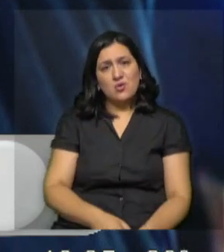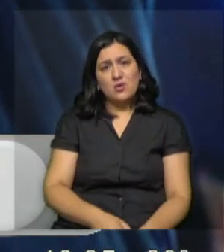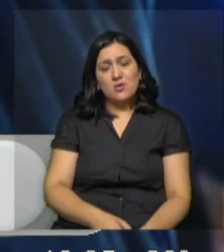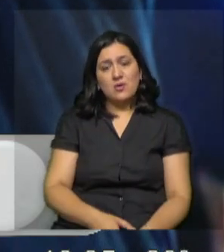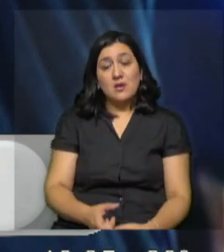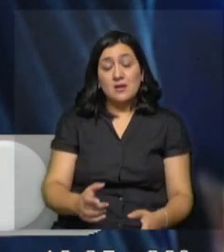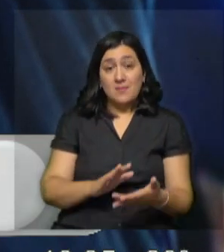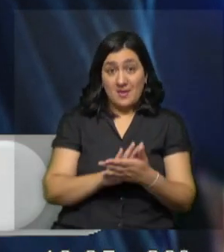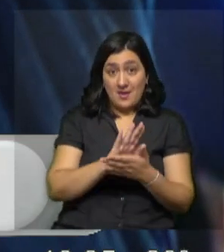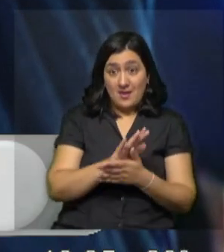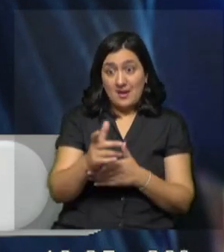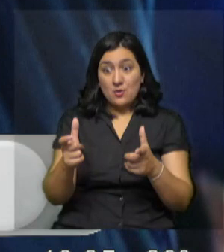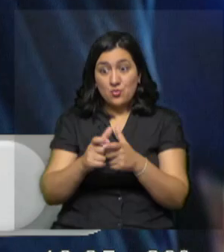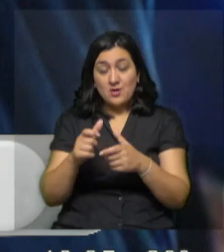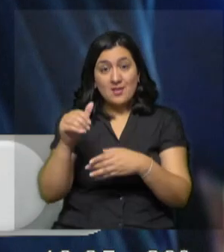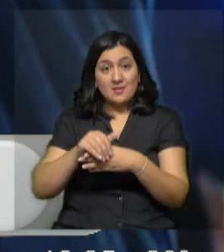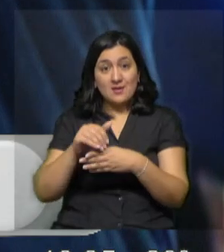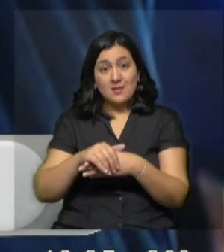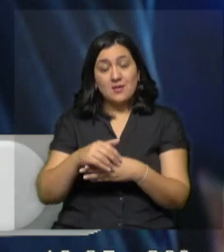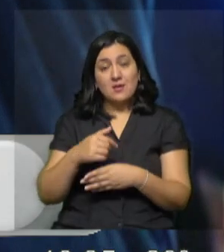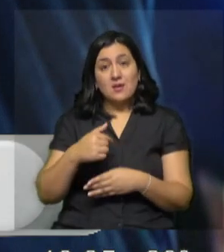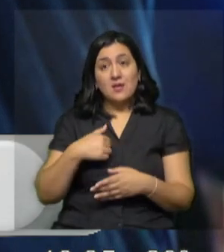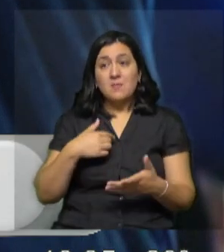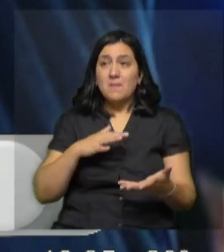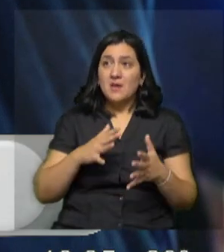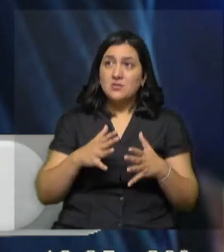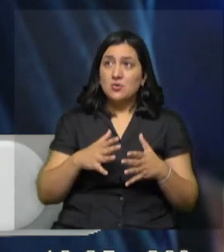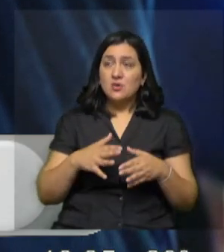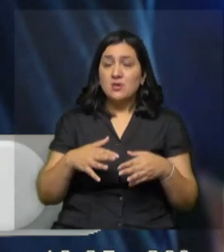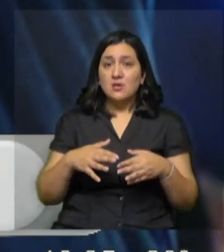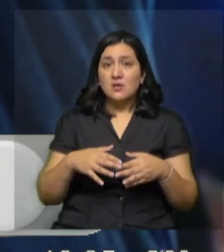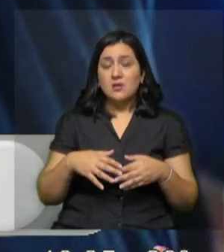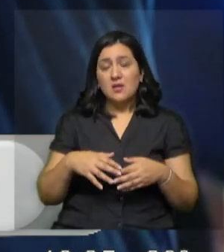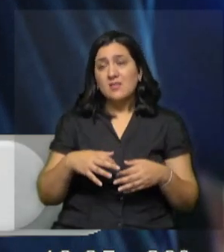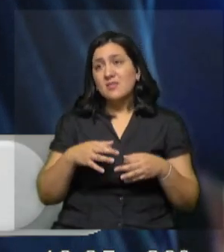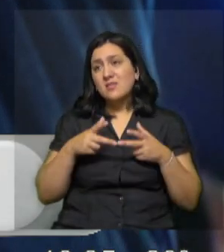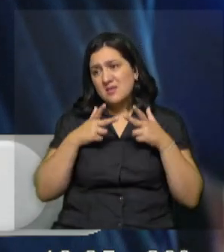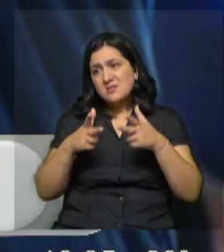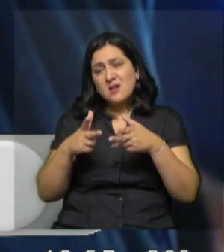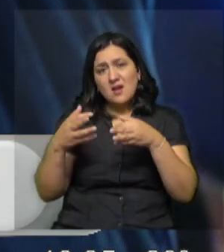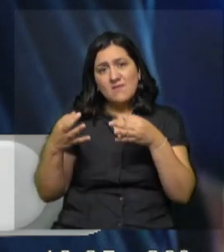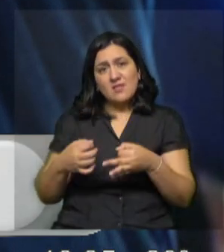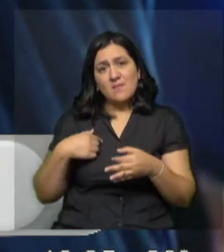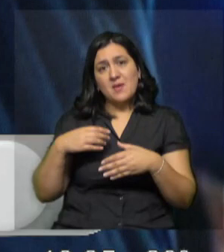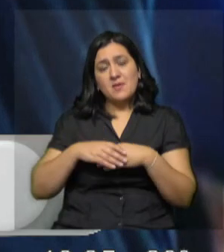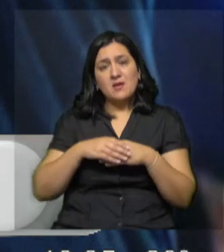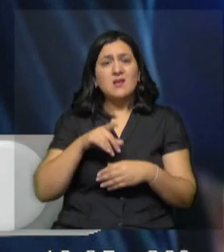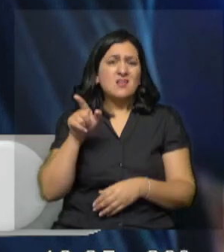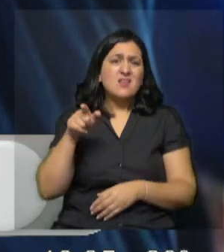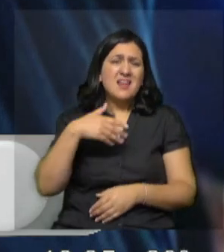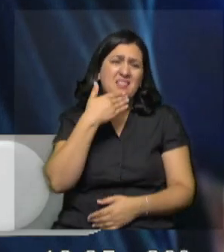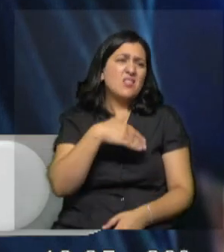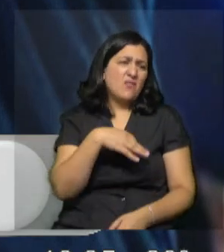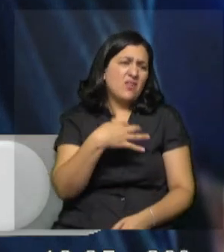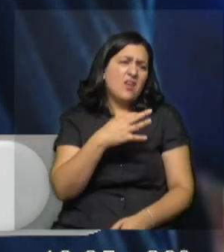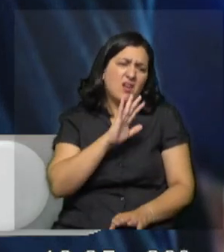tarde, y me pareció lo más honesto, sobre todo con un amigo, y Marcelo lo entendió